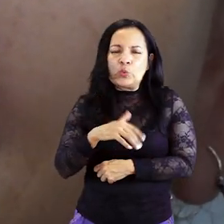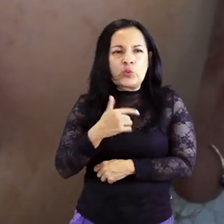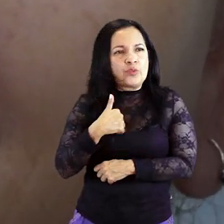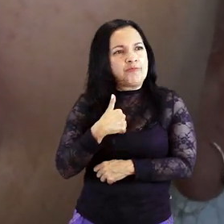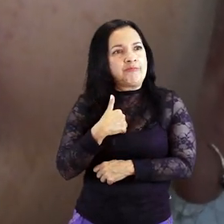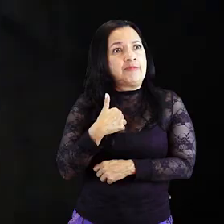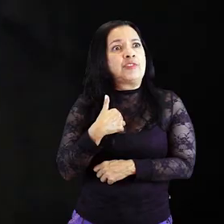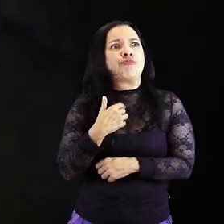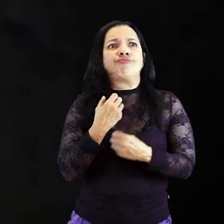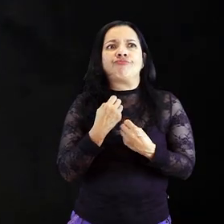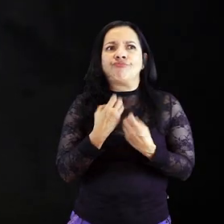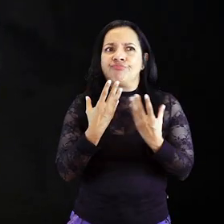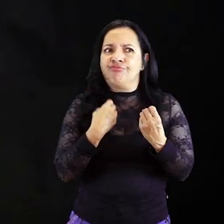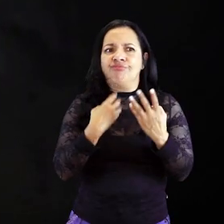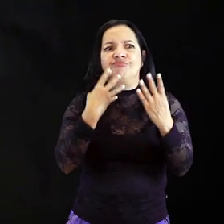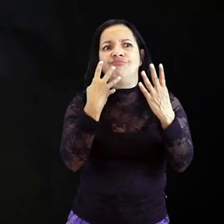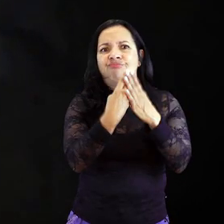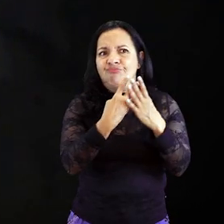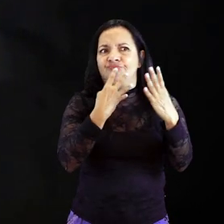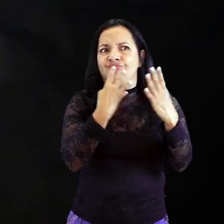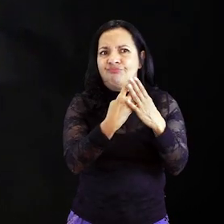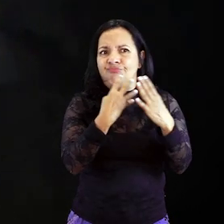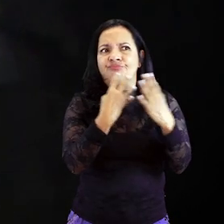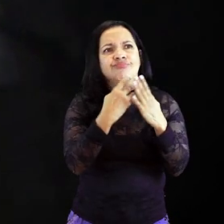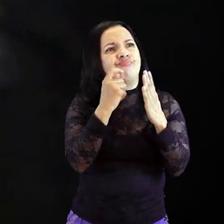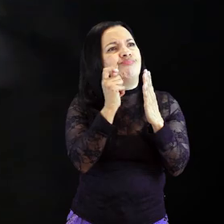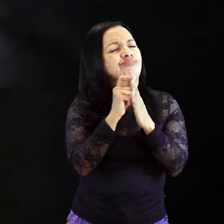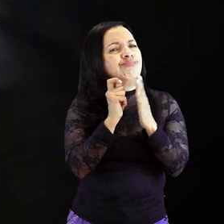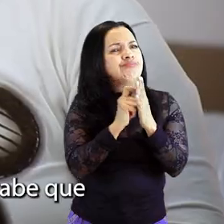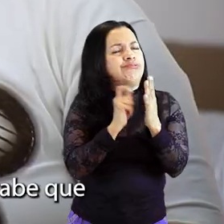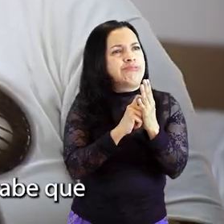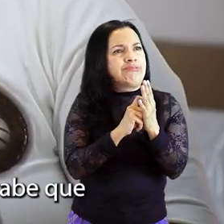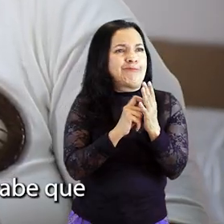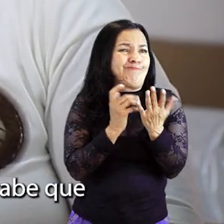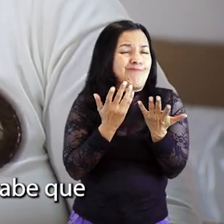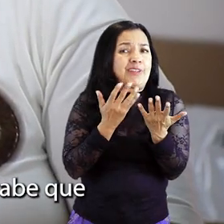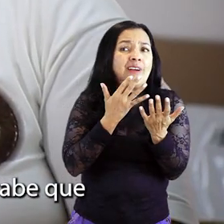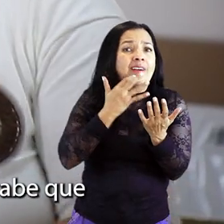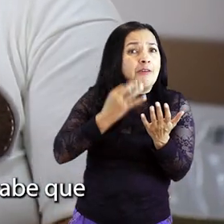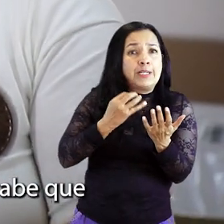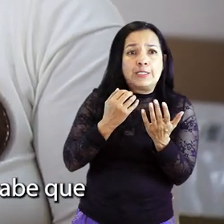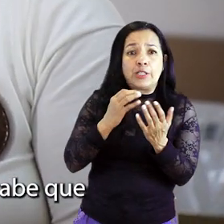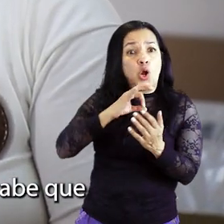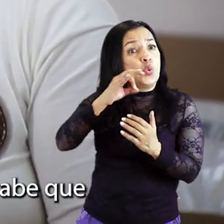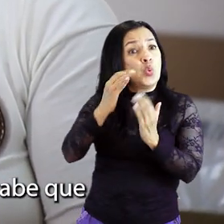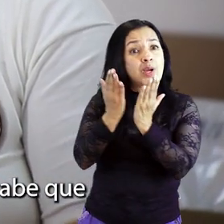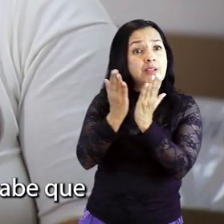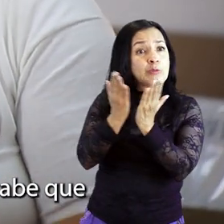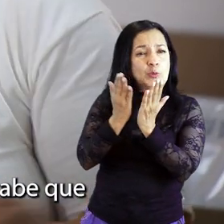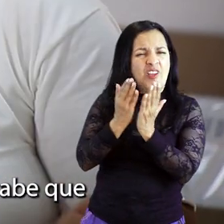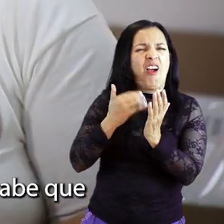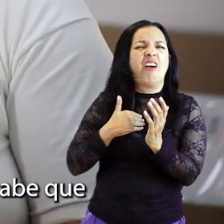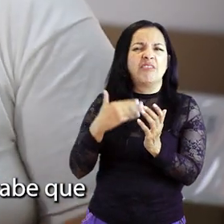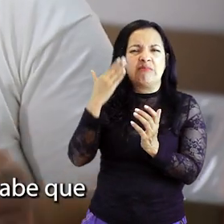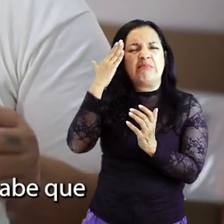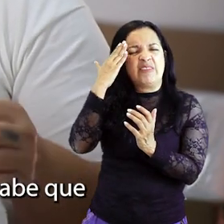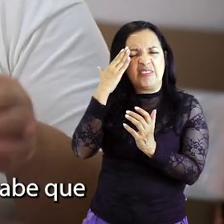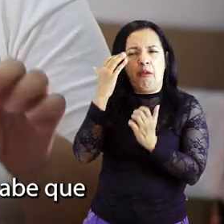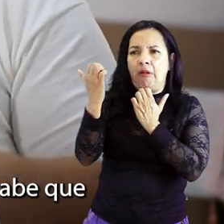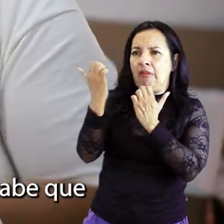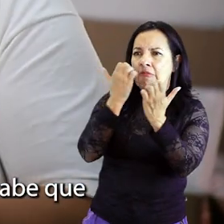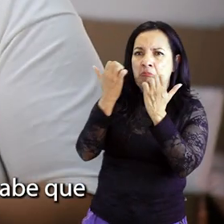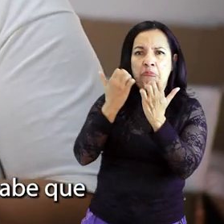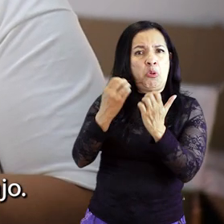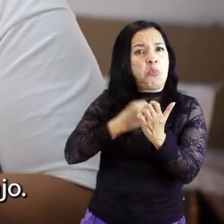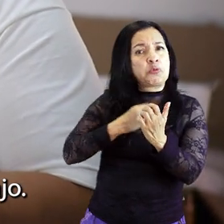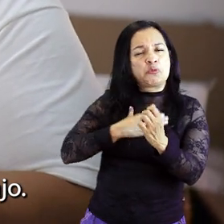cambiado. Yo estuve privada de la libertad varias veces, porque en realidad cuando uno no tiene estudios, pues uno